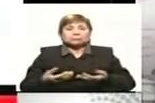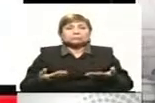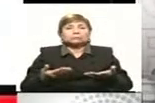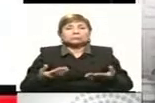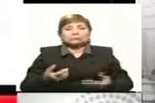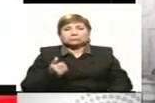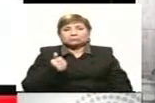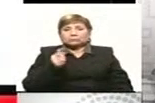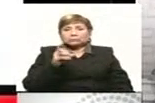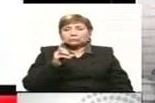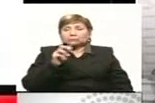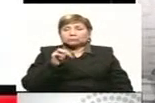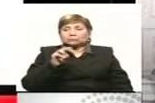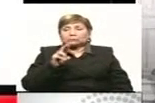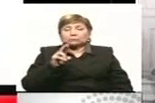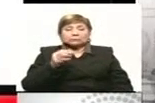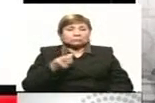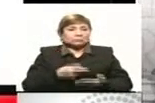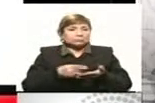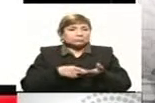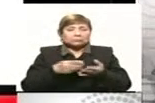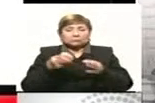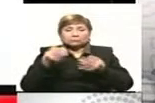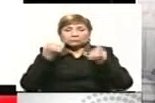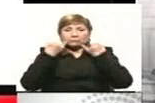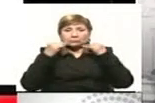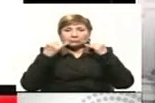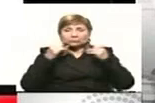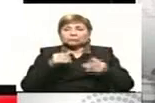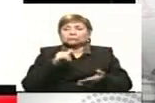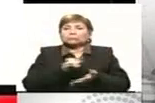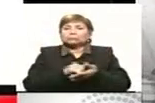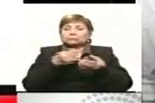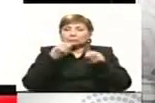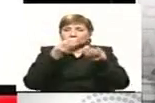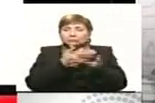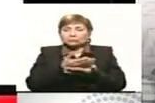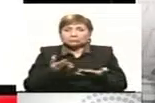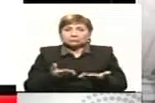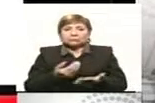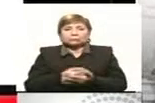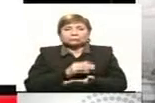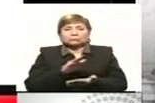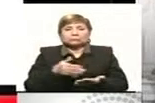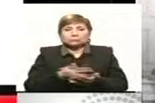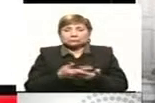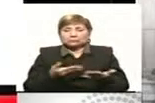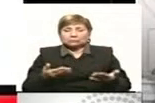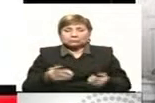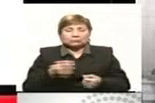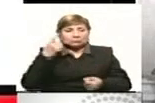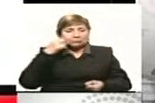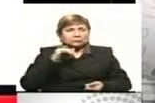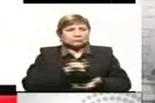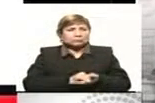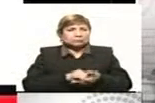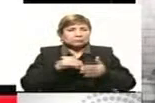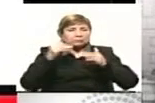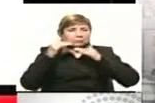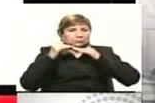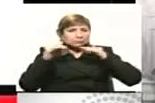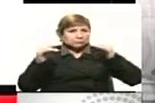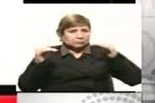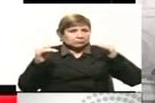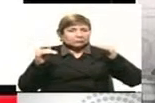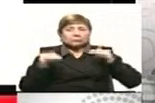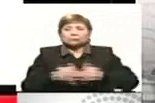aduanero, 200 millones de sistemas de información. Quiero resaltar un poco esto porque nos parece que esta línea es